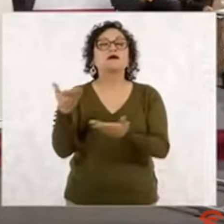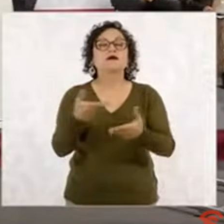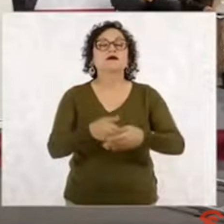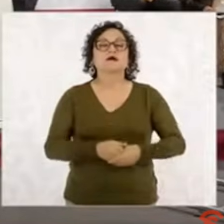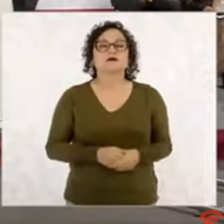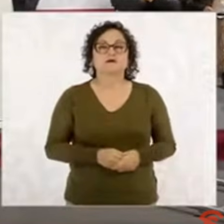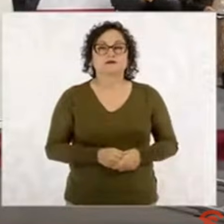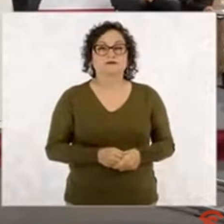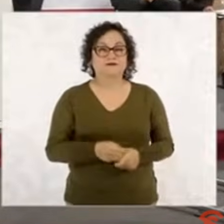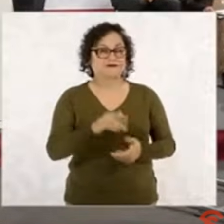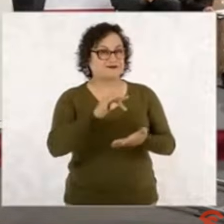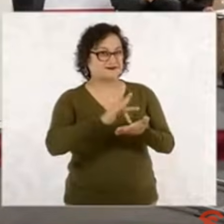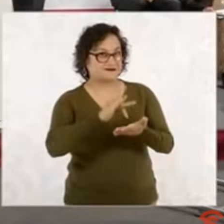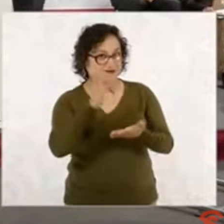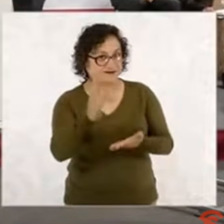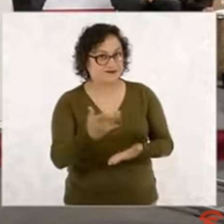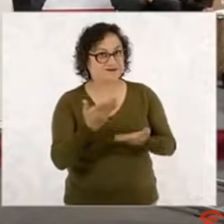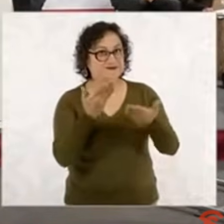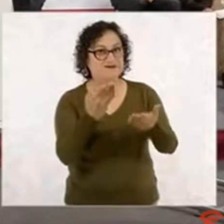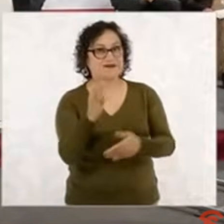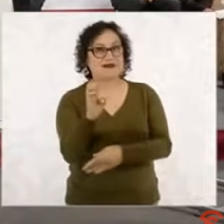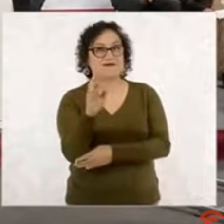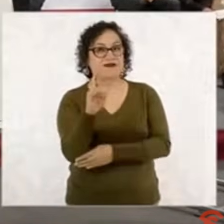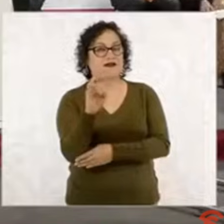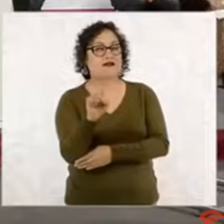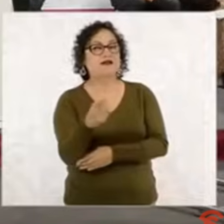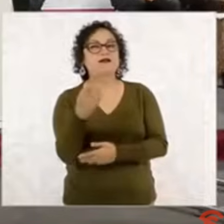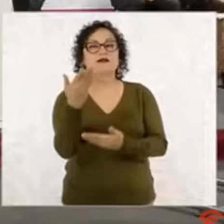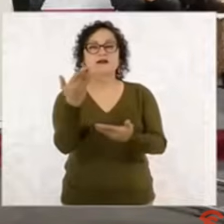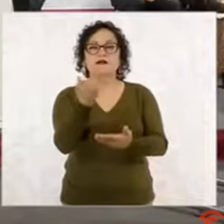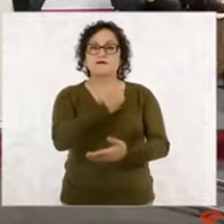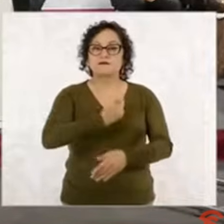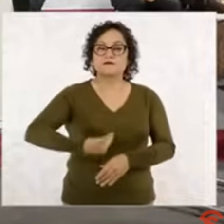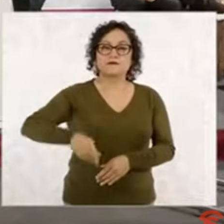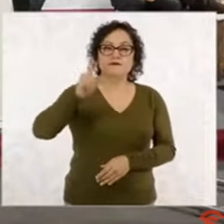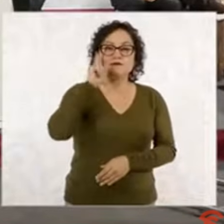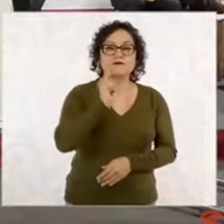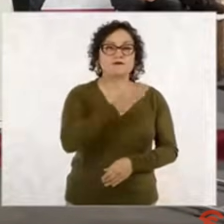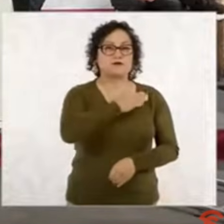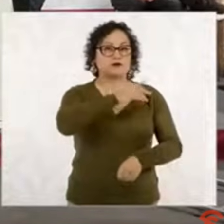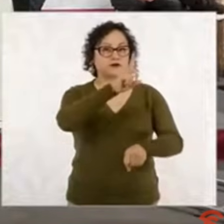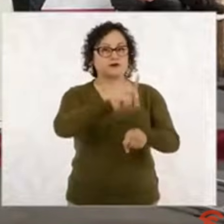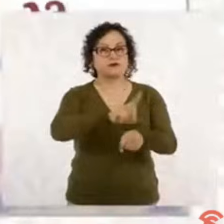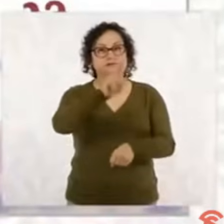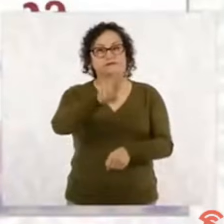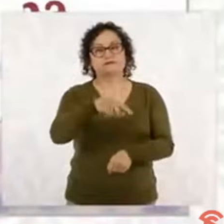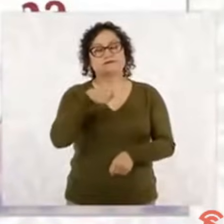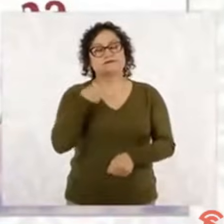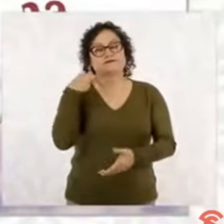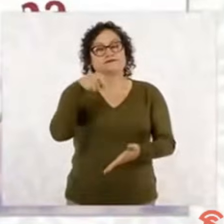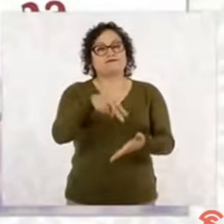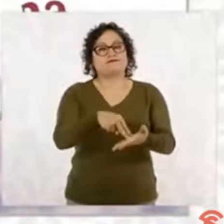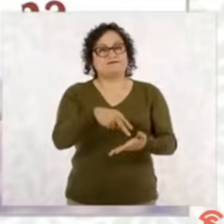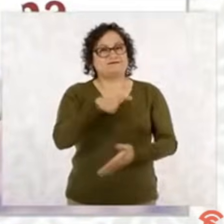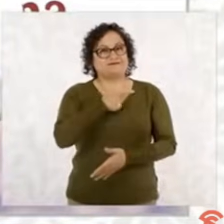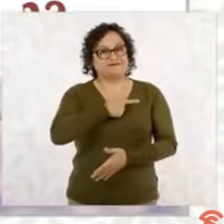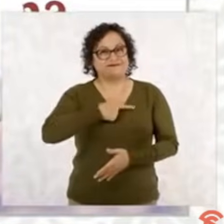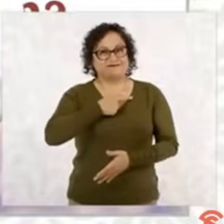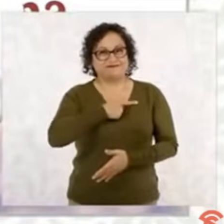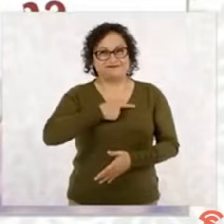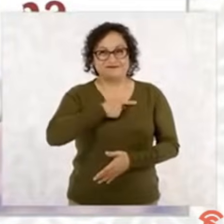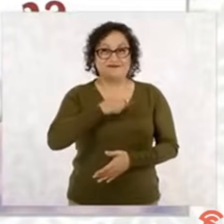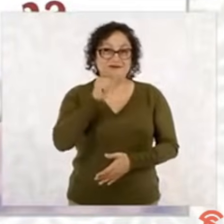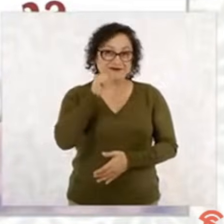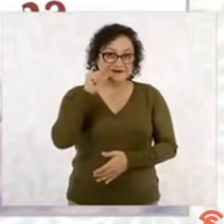Muchísimas gracias, Efraín. Presidenta, muy buenos días. Me da muchísimo gusto tener la oportunidad de coincidir nuevamente con usted. El día de ayer